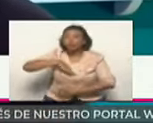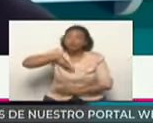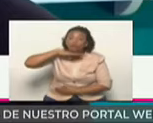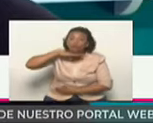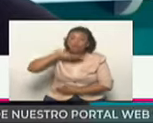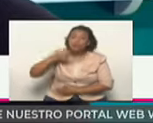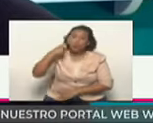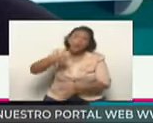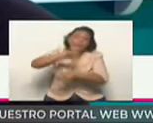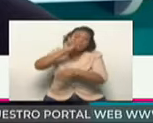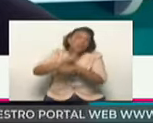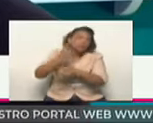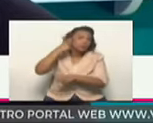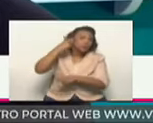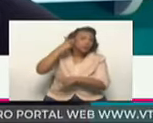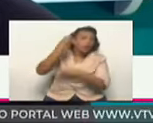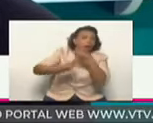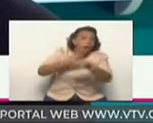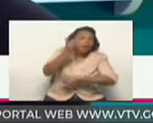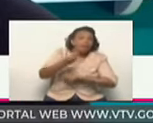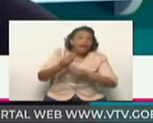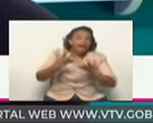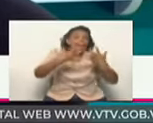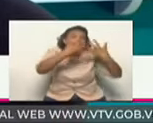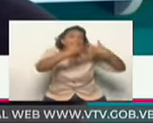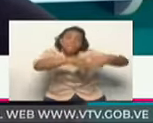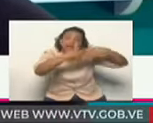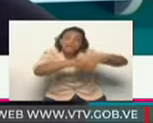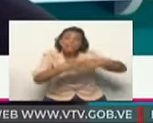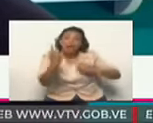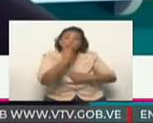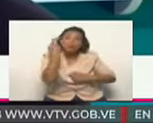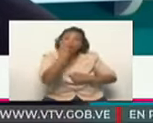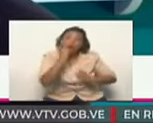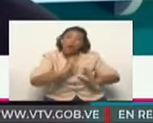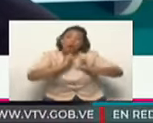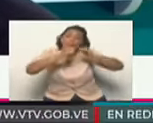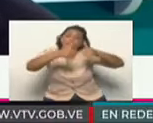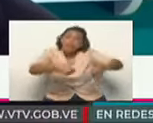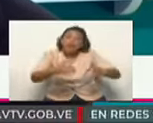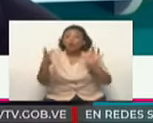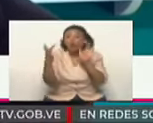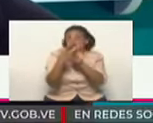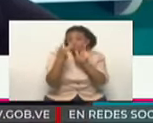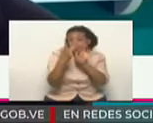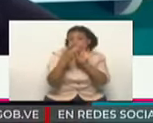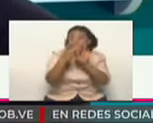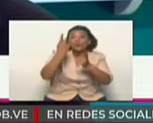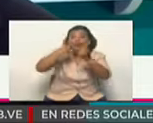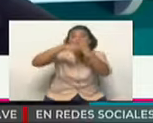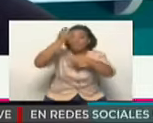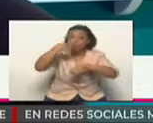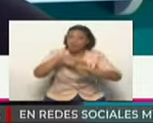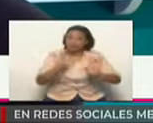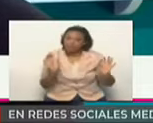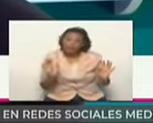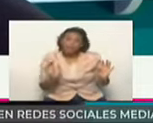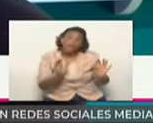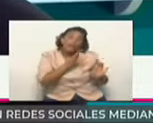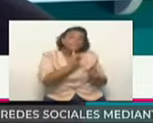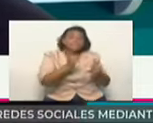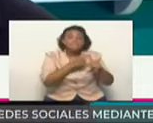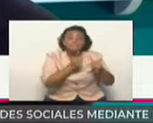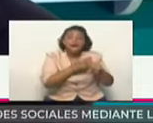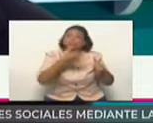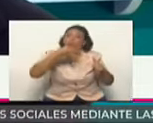lo principal cuando uno va a hacer una empresa, lo que busca inicialmente es ver si hay el mercado. Entonces, paso número